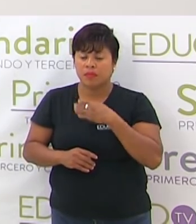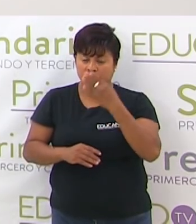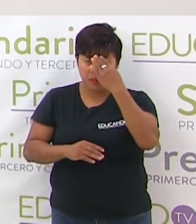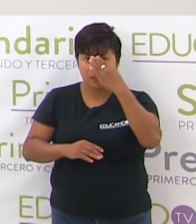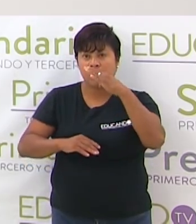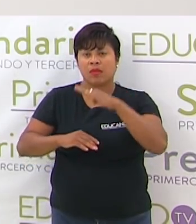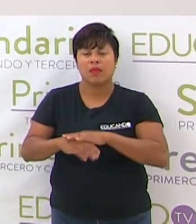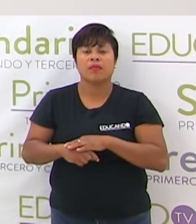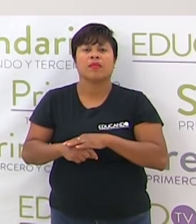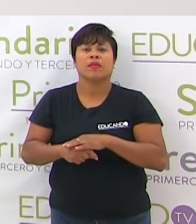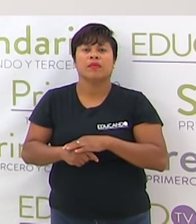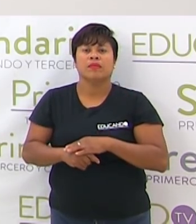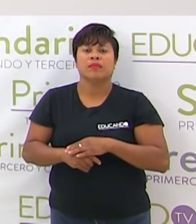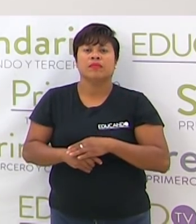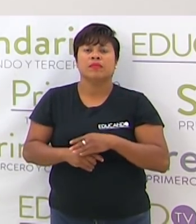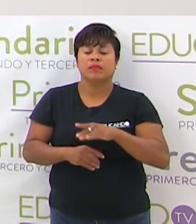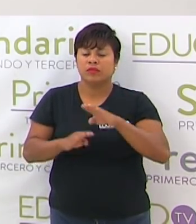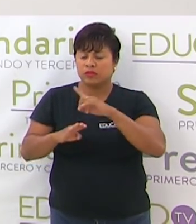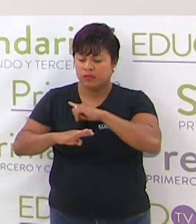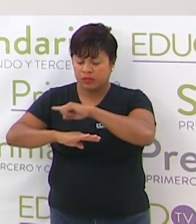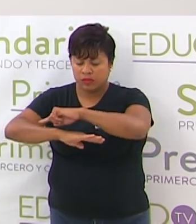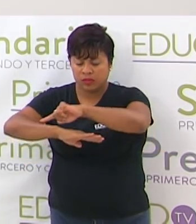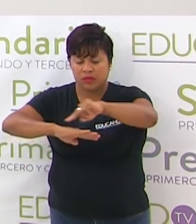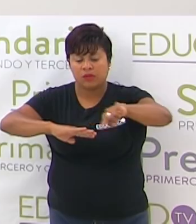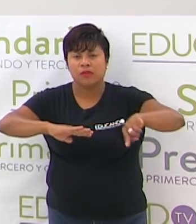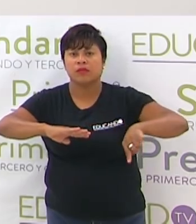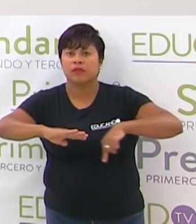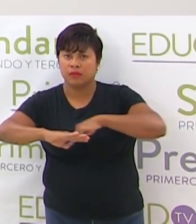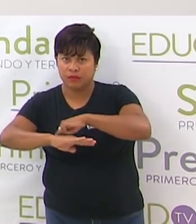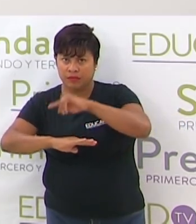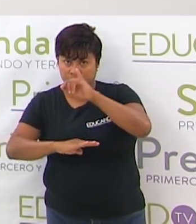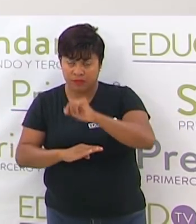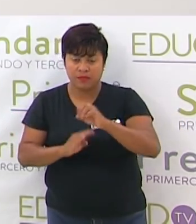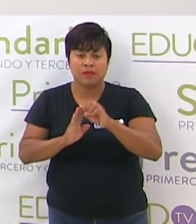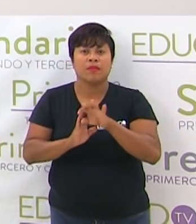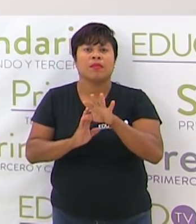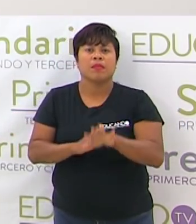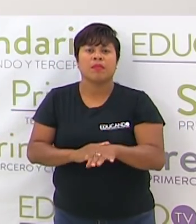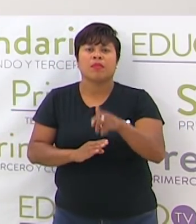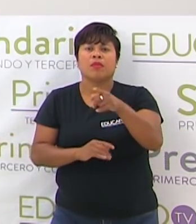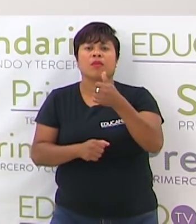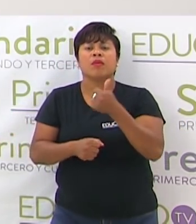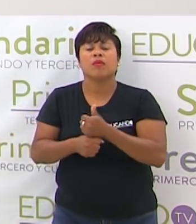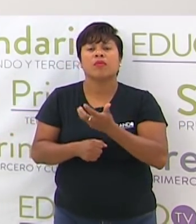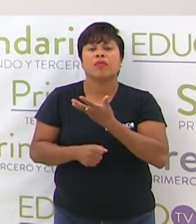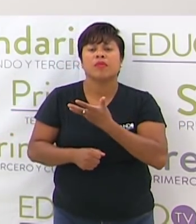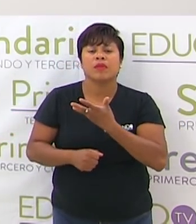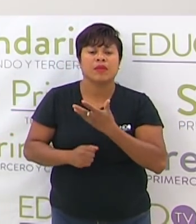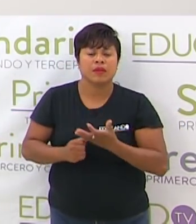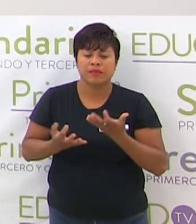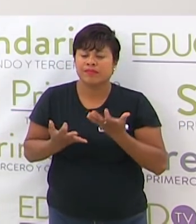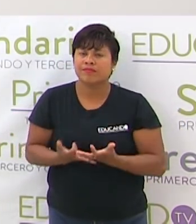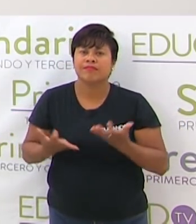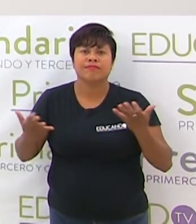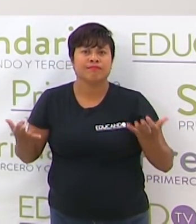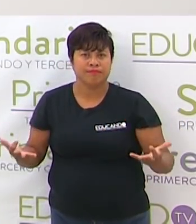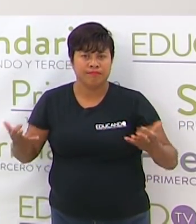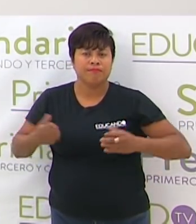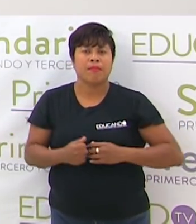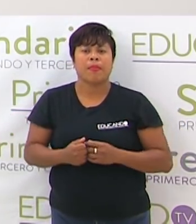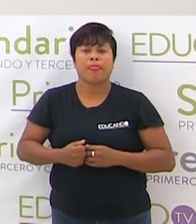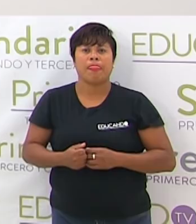en cuenta el contorno, ¿sí? Por ejemplo, si tu abuelito tiene un